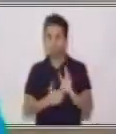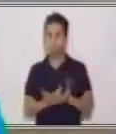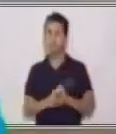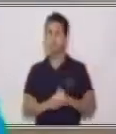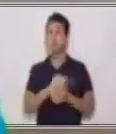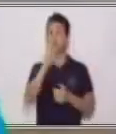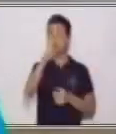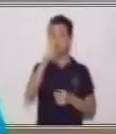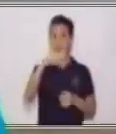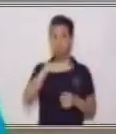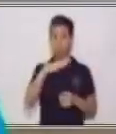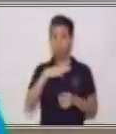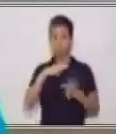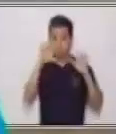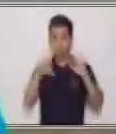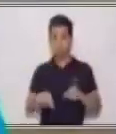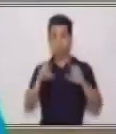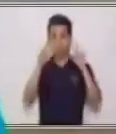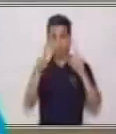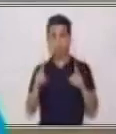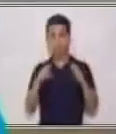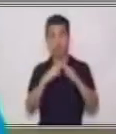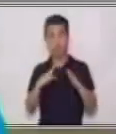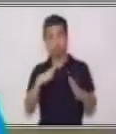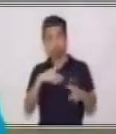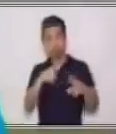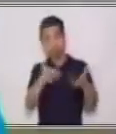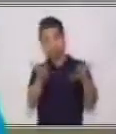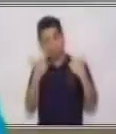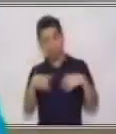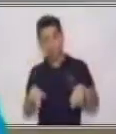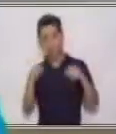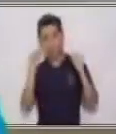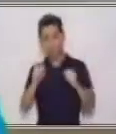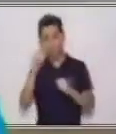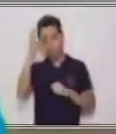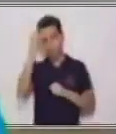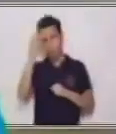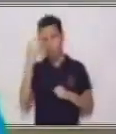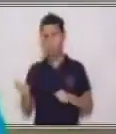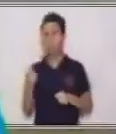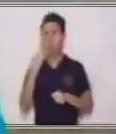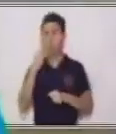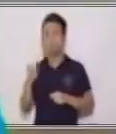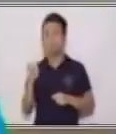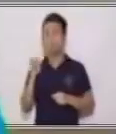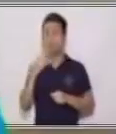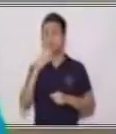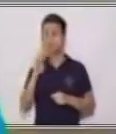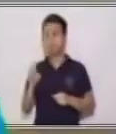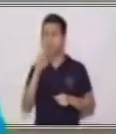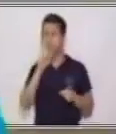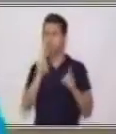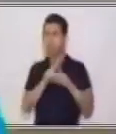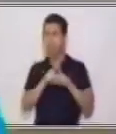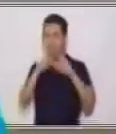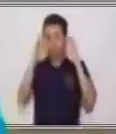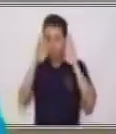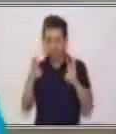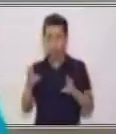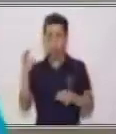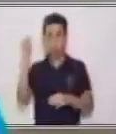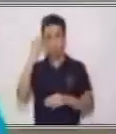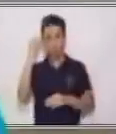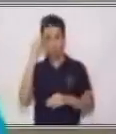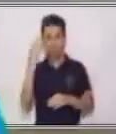con discapacidad, este tema le ayudará a desarrollar habilidades lingüísticas, también la atención y la memoria. Antes de empezar,